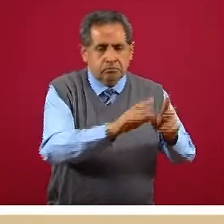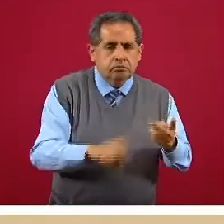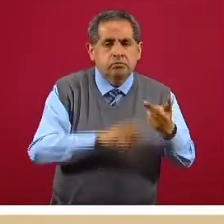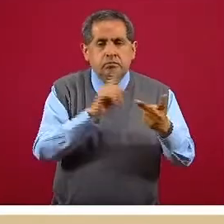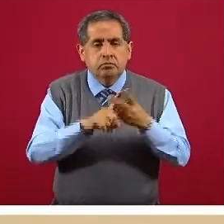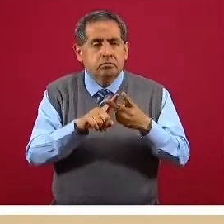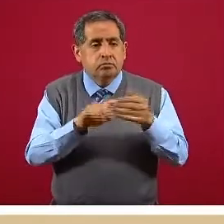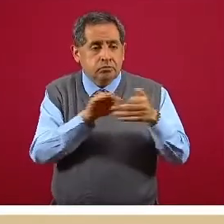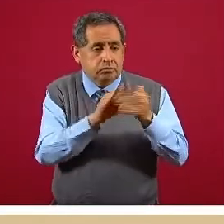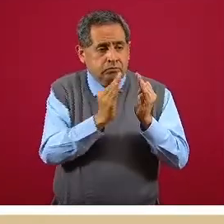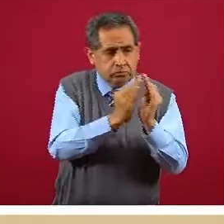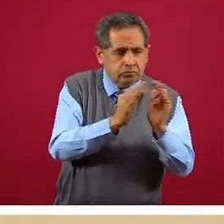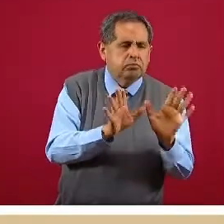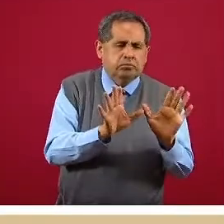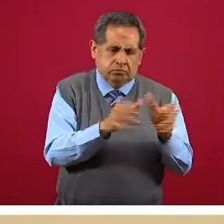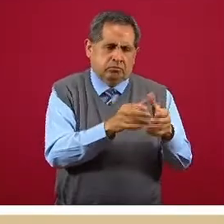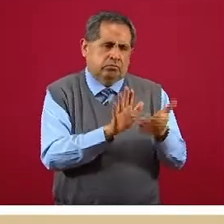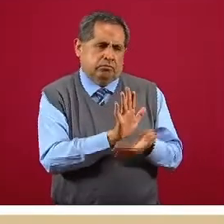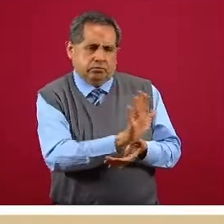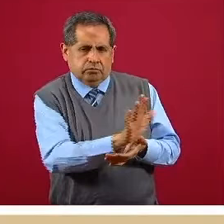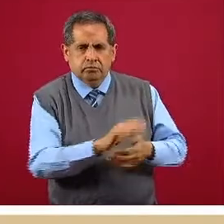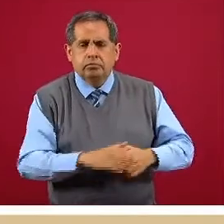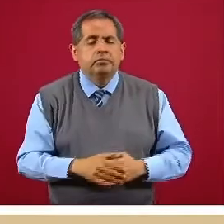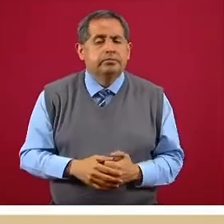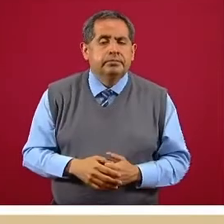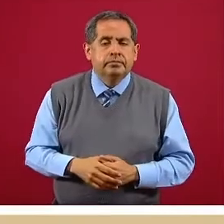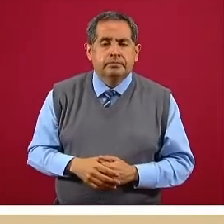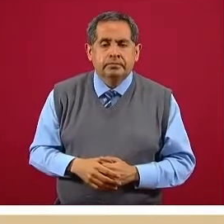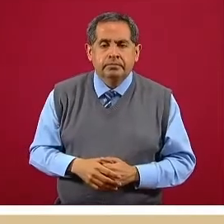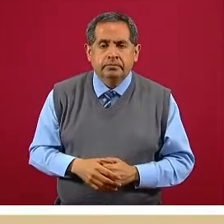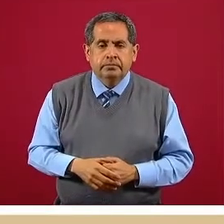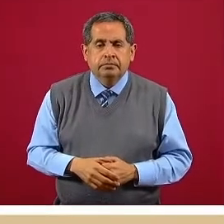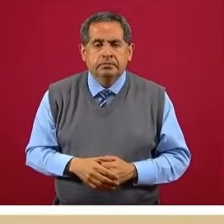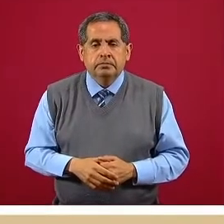su cercanía. La siguiente, por favor.